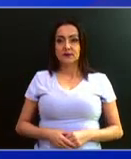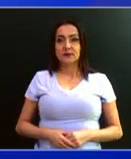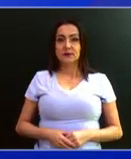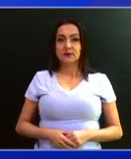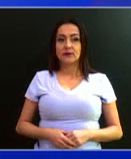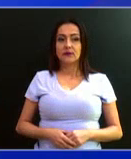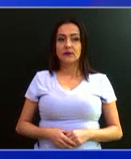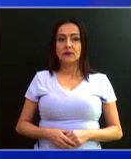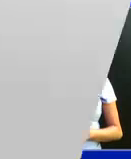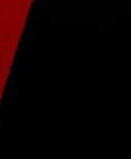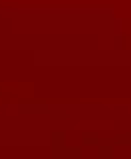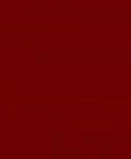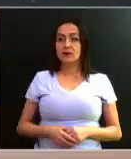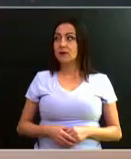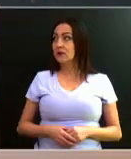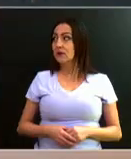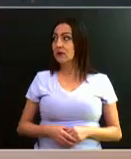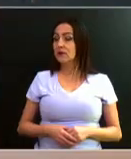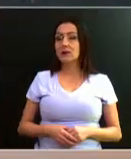nota.